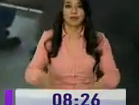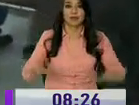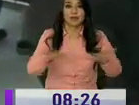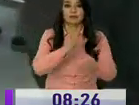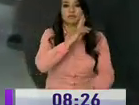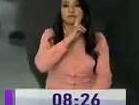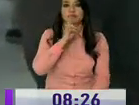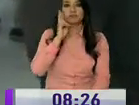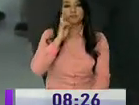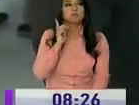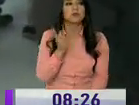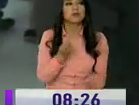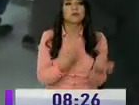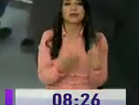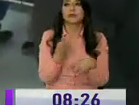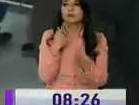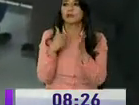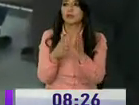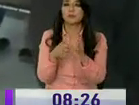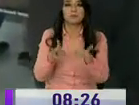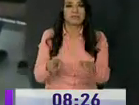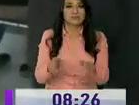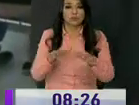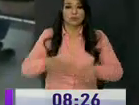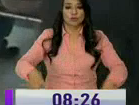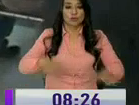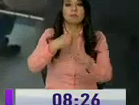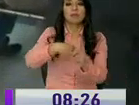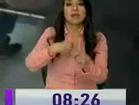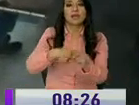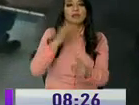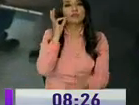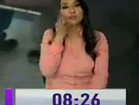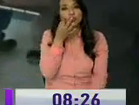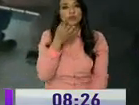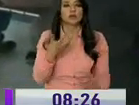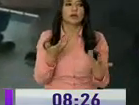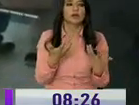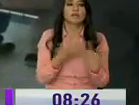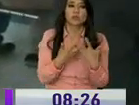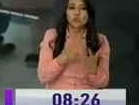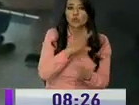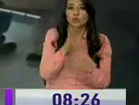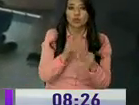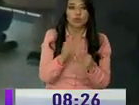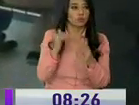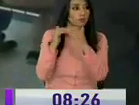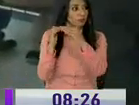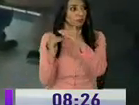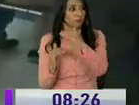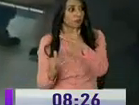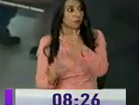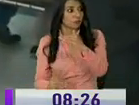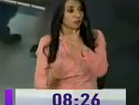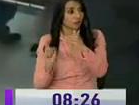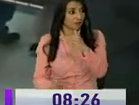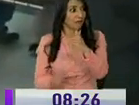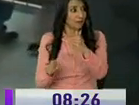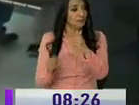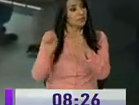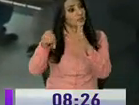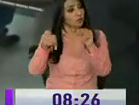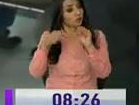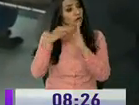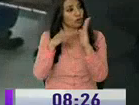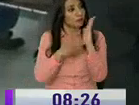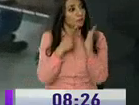el expendio de productos, por ejemplo, en el mismo mercado, pero frutas, verduras, ahí no están debidamente identificados. ¿Deberían estarlo? ¿Hay una